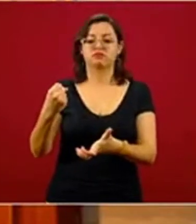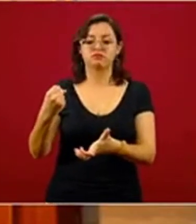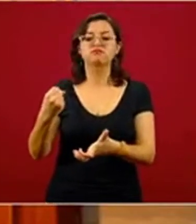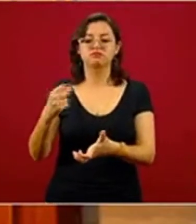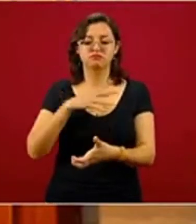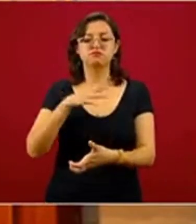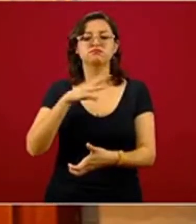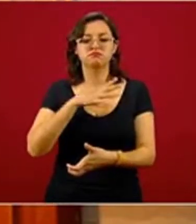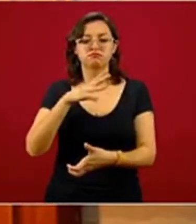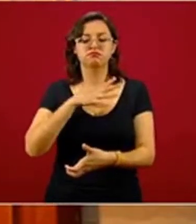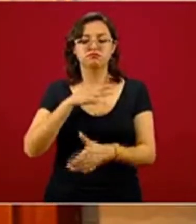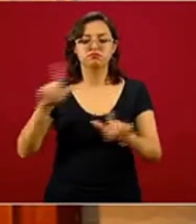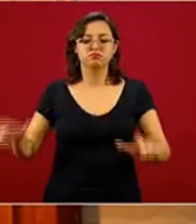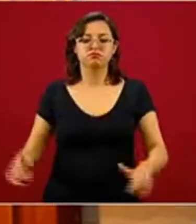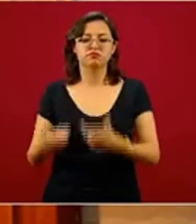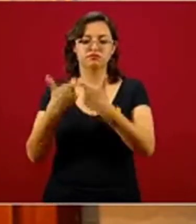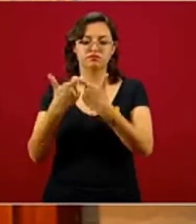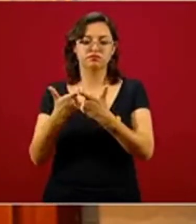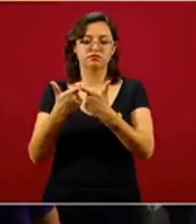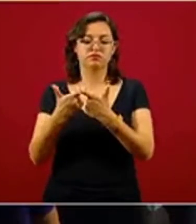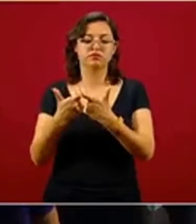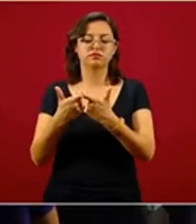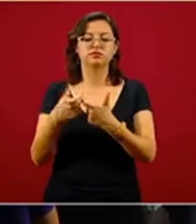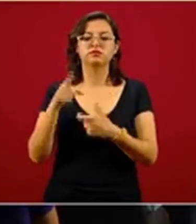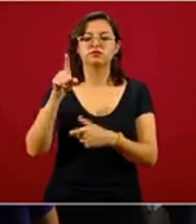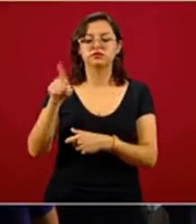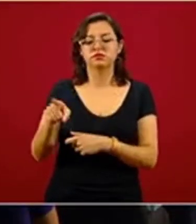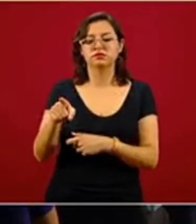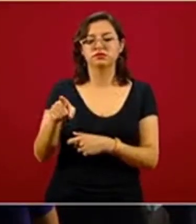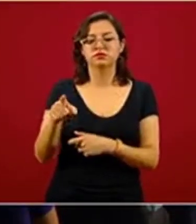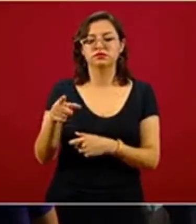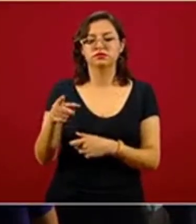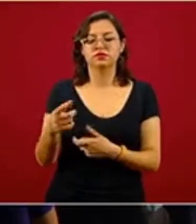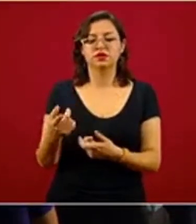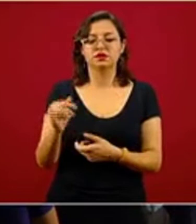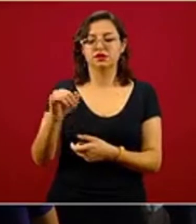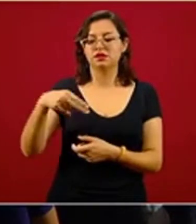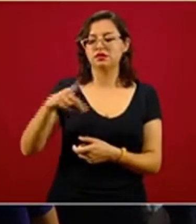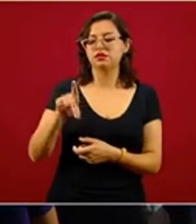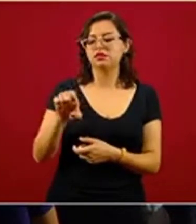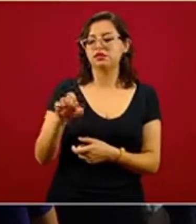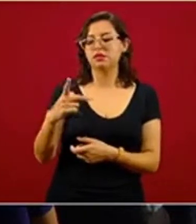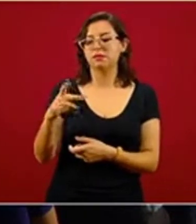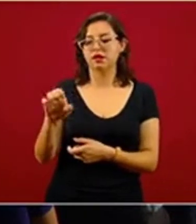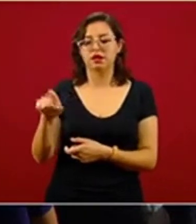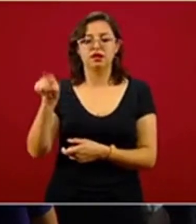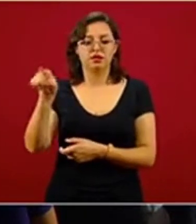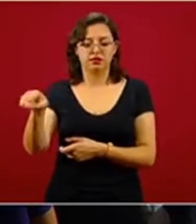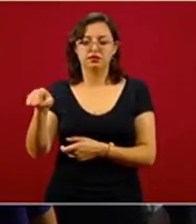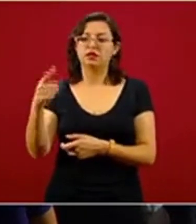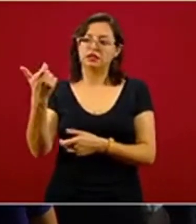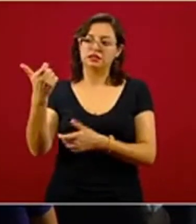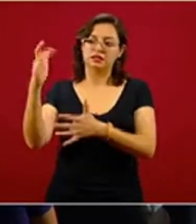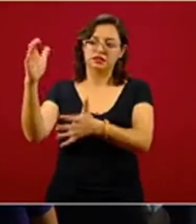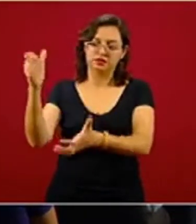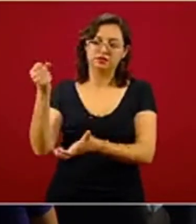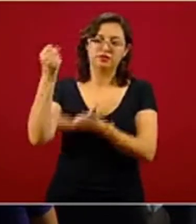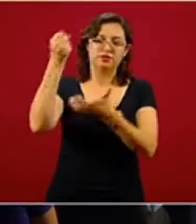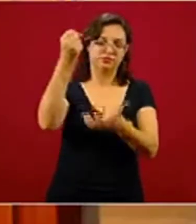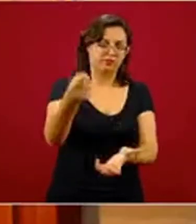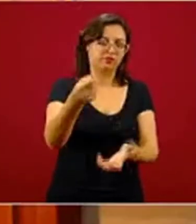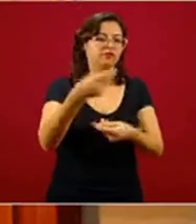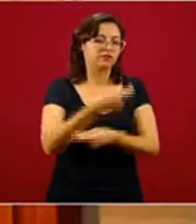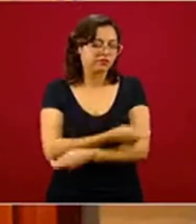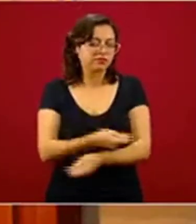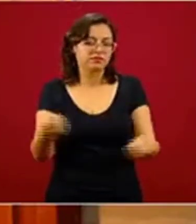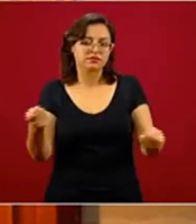de los fondos que tiene el Instituto para devolver al pueblo lo robado. Es decir, qué mejor fin puede tener un